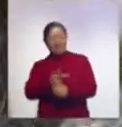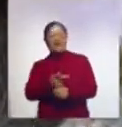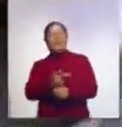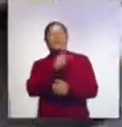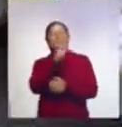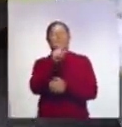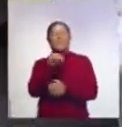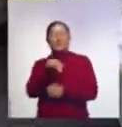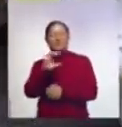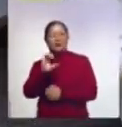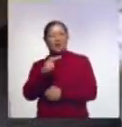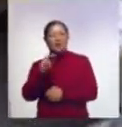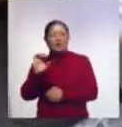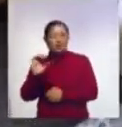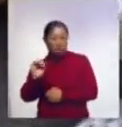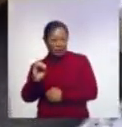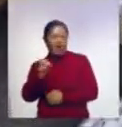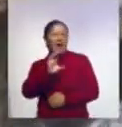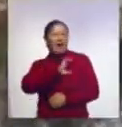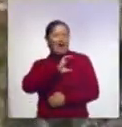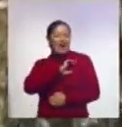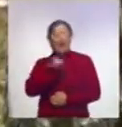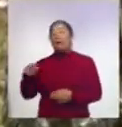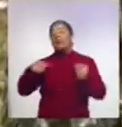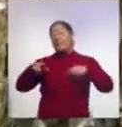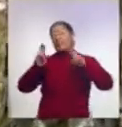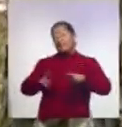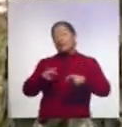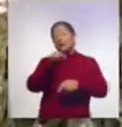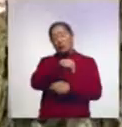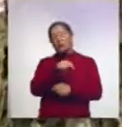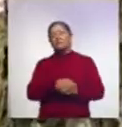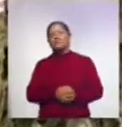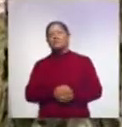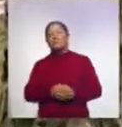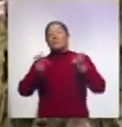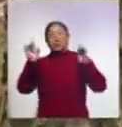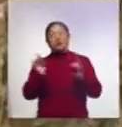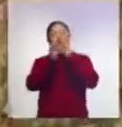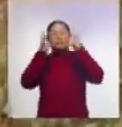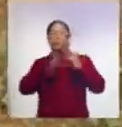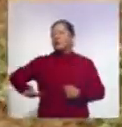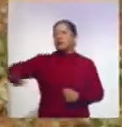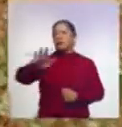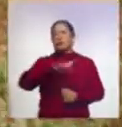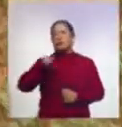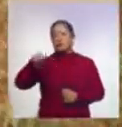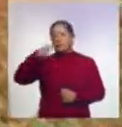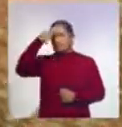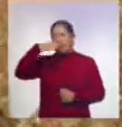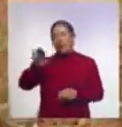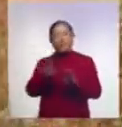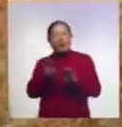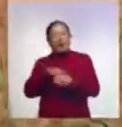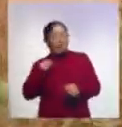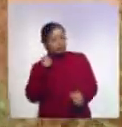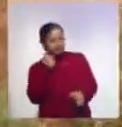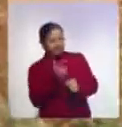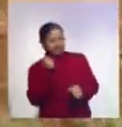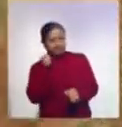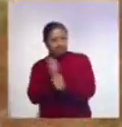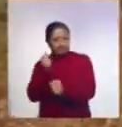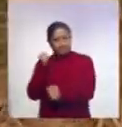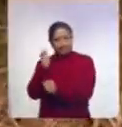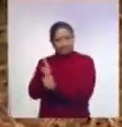cariño, fue quien representó a los nanacateros de Tlaxcala y sorprendió a los participantes por su capacidad para detectar los hongos, buenos